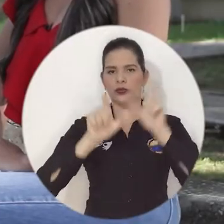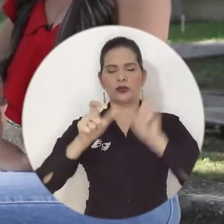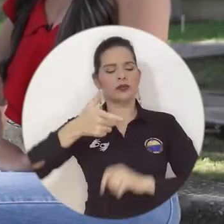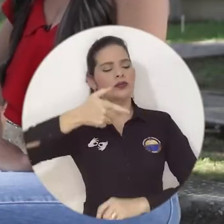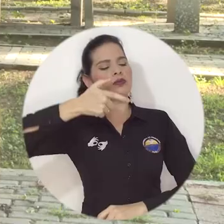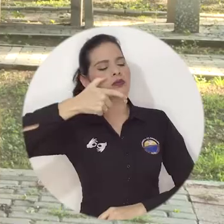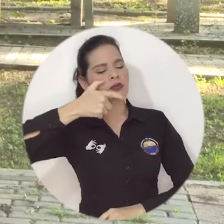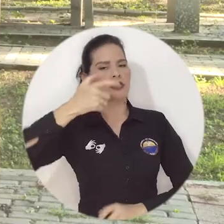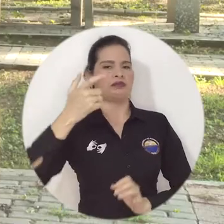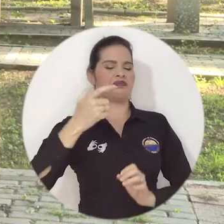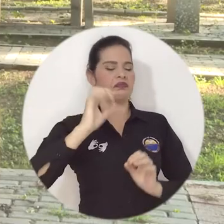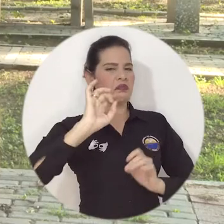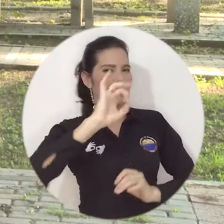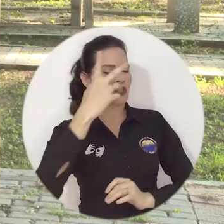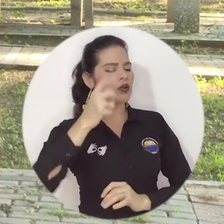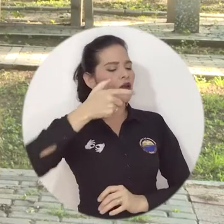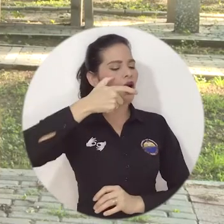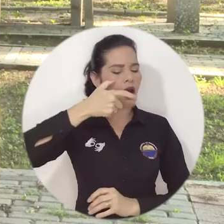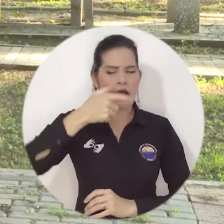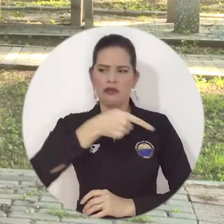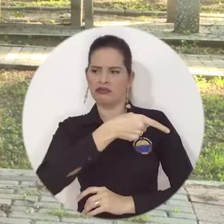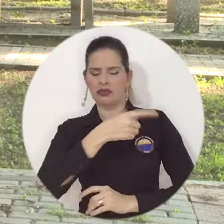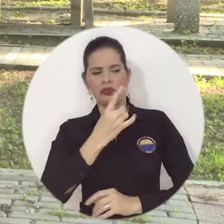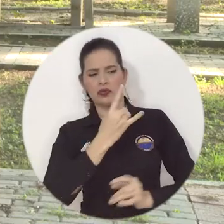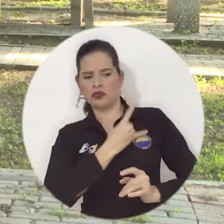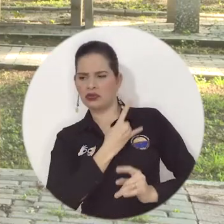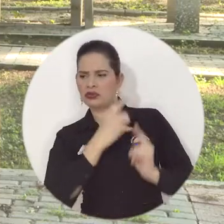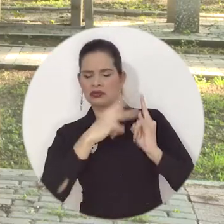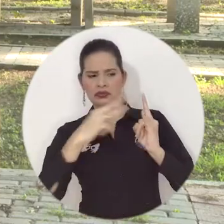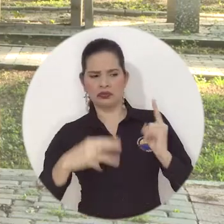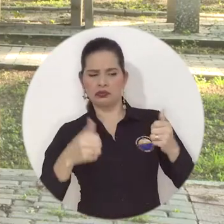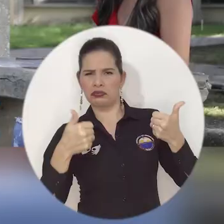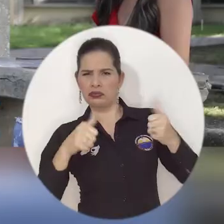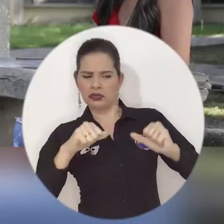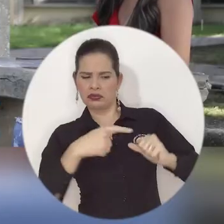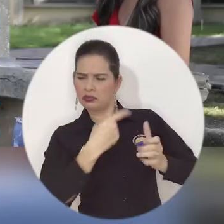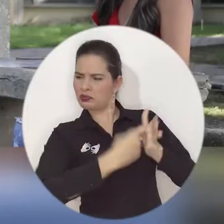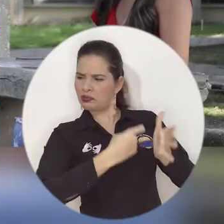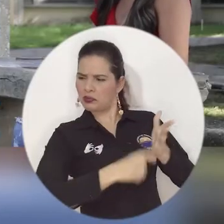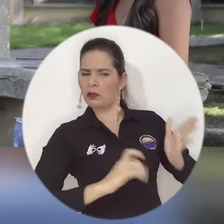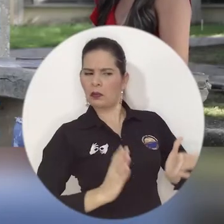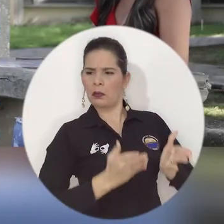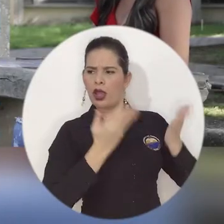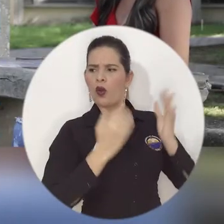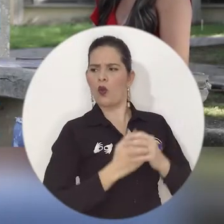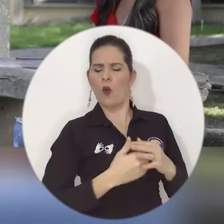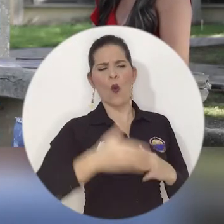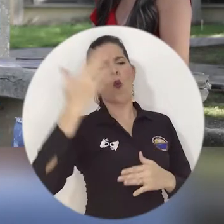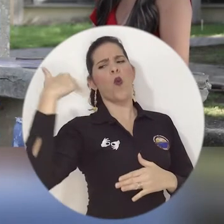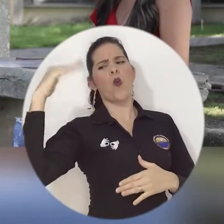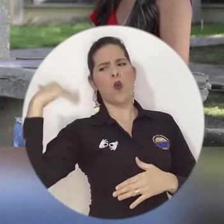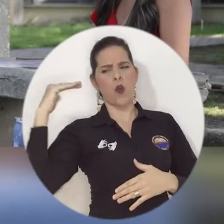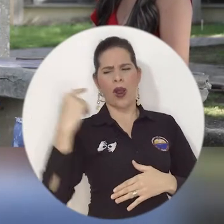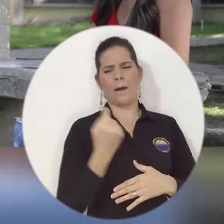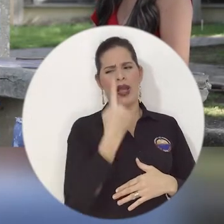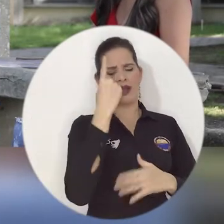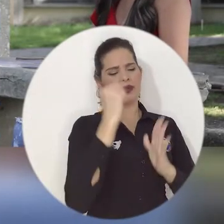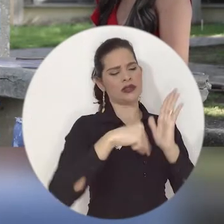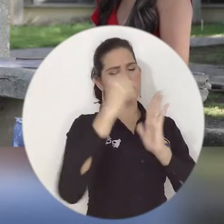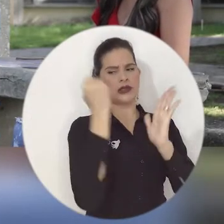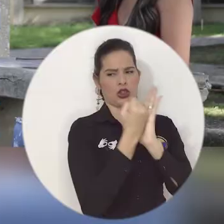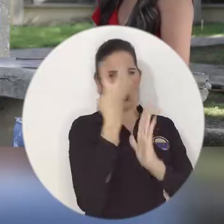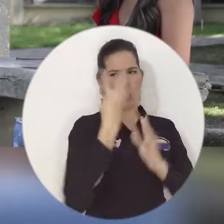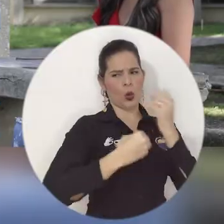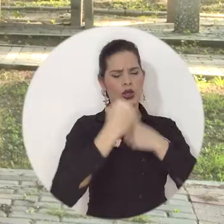la universidad como un conjunto, enfocándose en los aspectos que se han fortalecido y mejorado desde que fue otorgada la primera acreditación